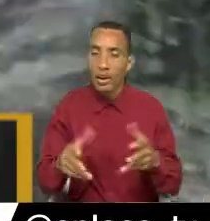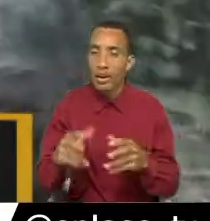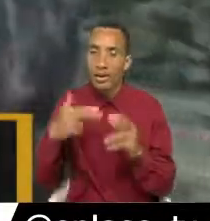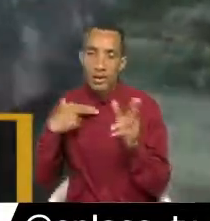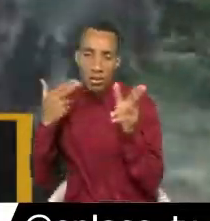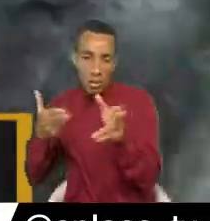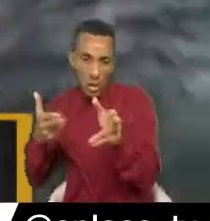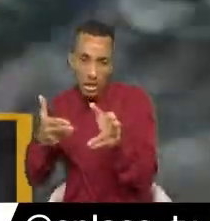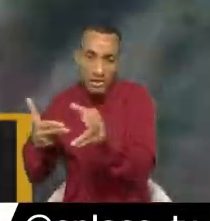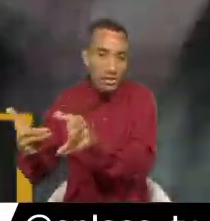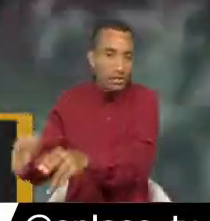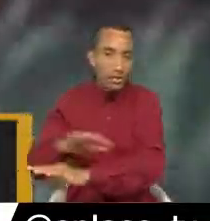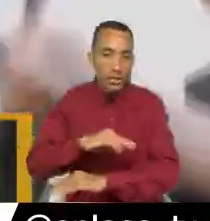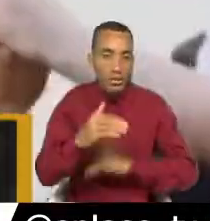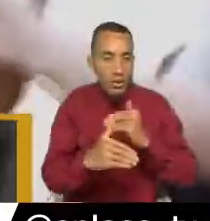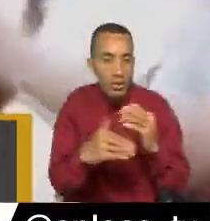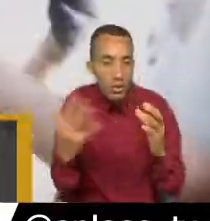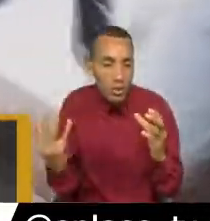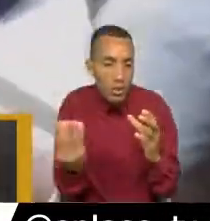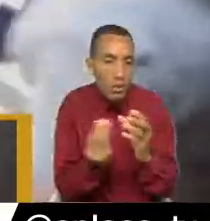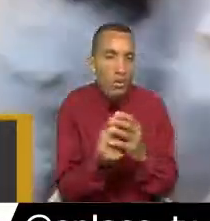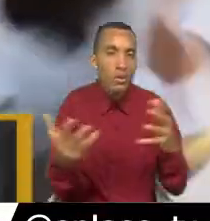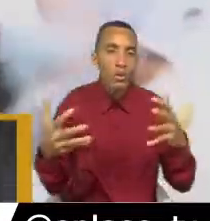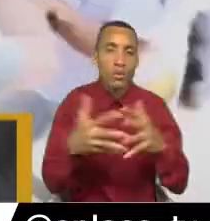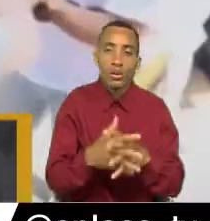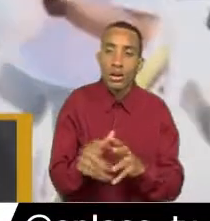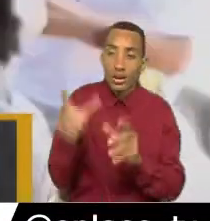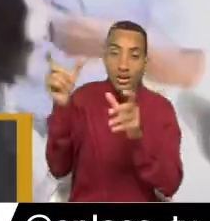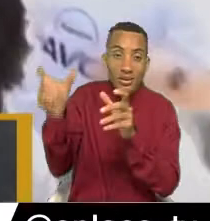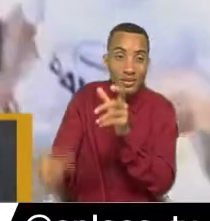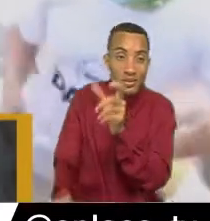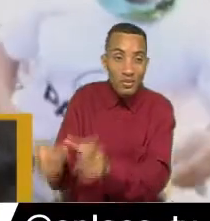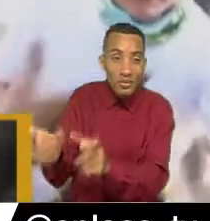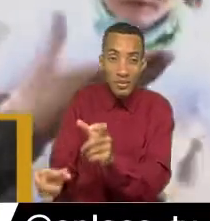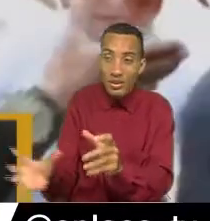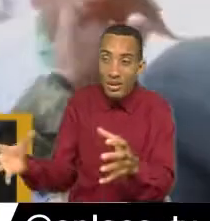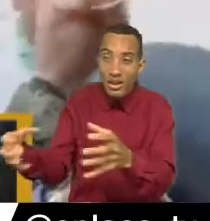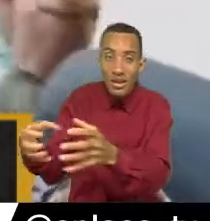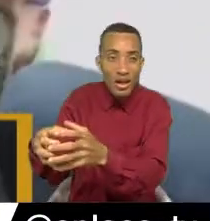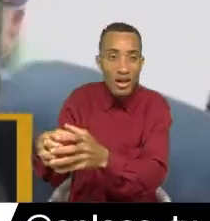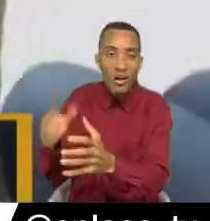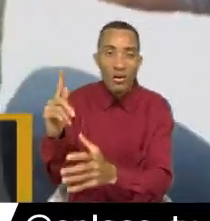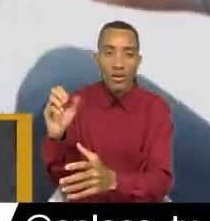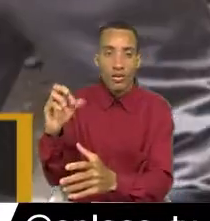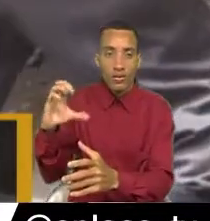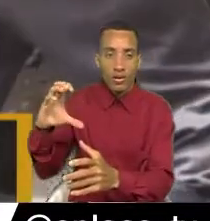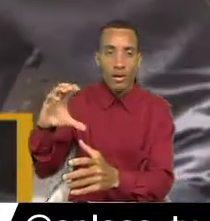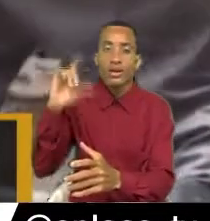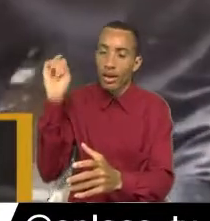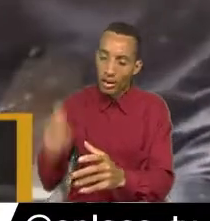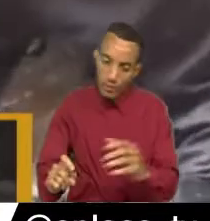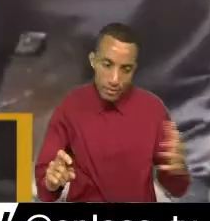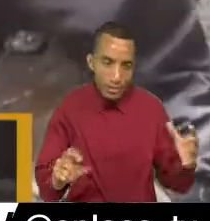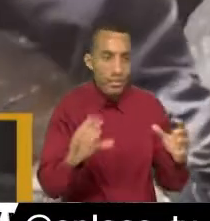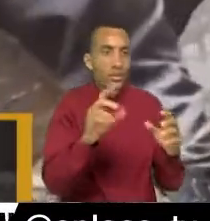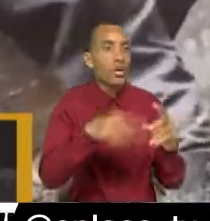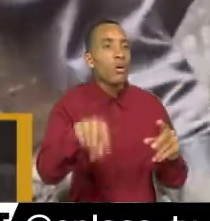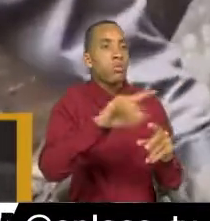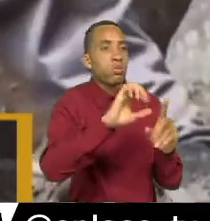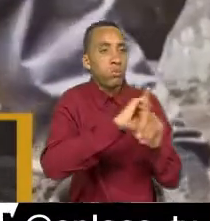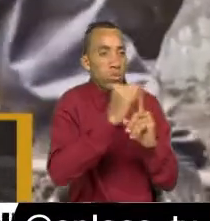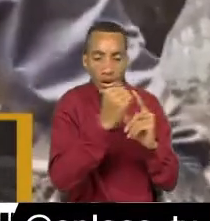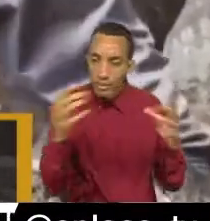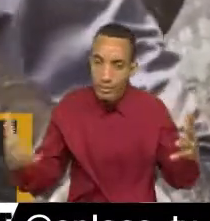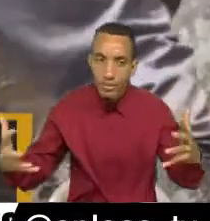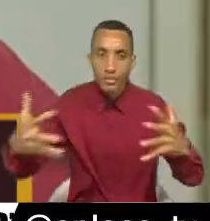que todas esas personas que hacen parte de la FARC tienen que vivir en el territorio y convivir con las demás comunidades. Entonces sí es bueno que el gobierno